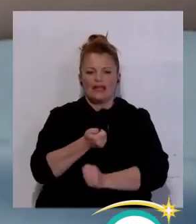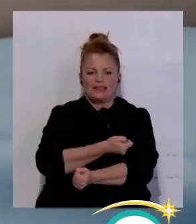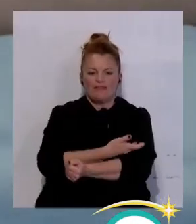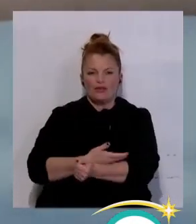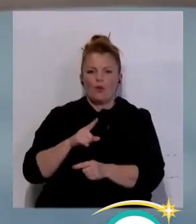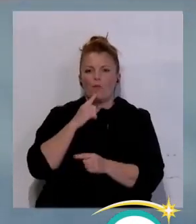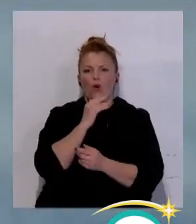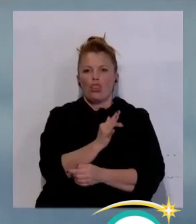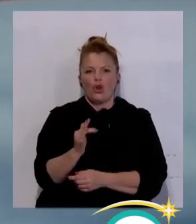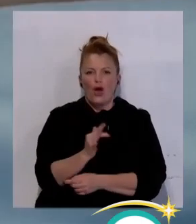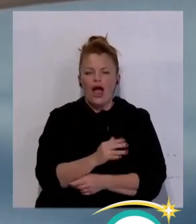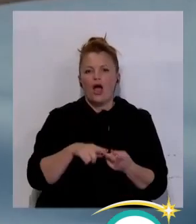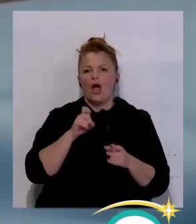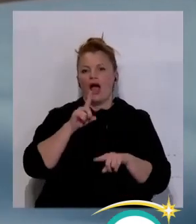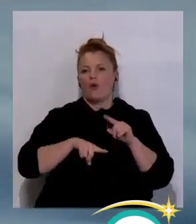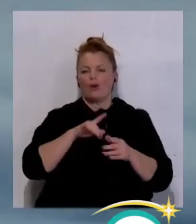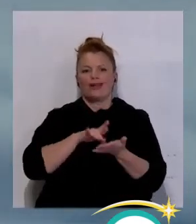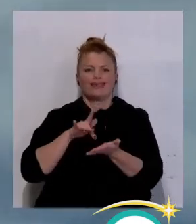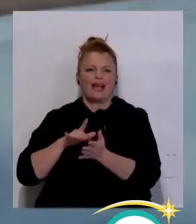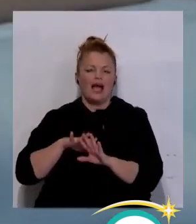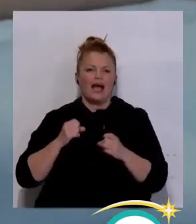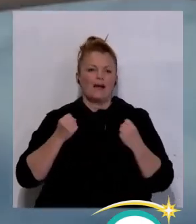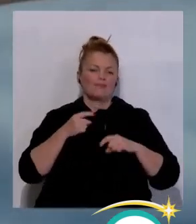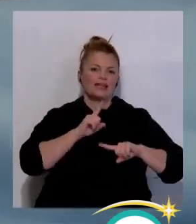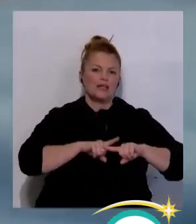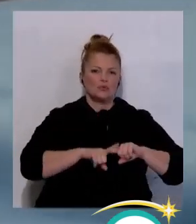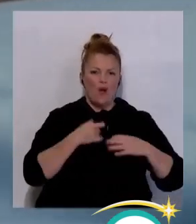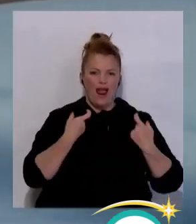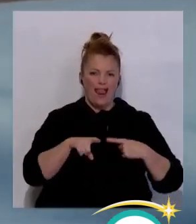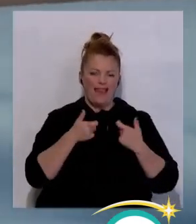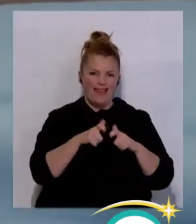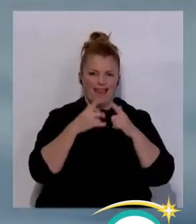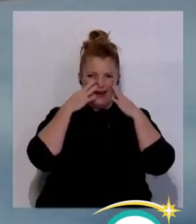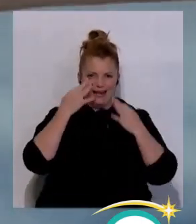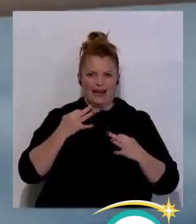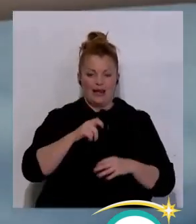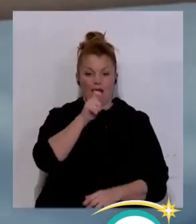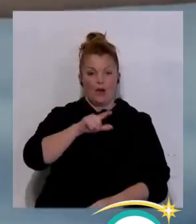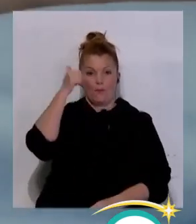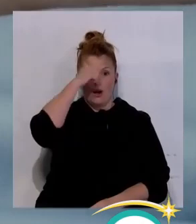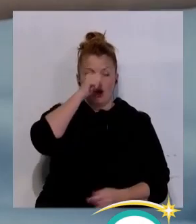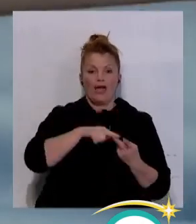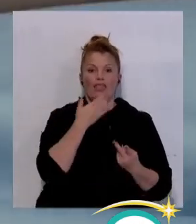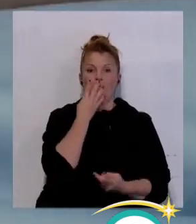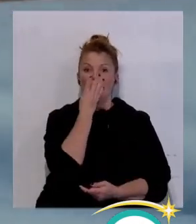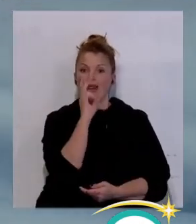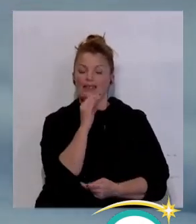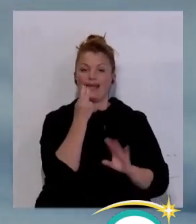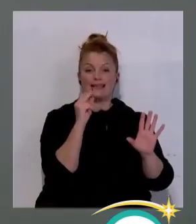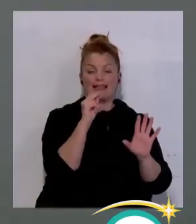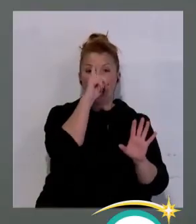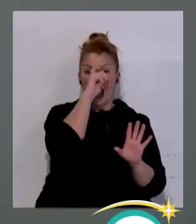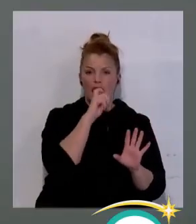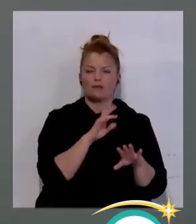la drogadicción o con algunas prácticas sexuales de riesgo. La población masculina entre los 40 y los 70